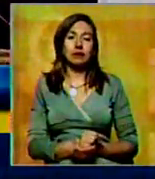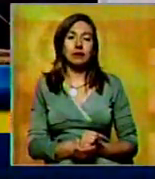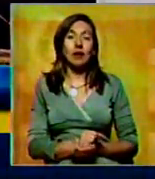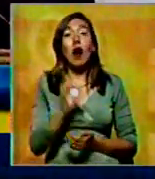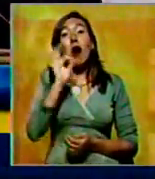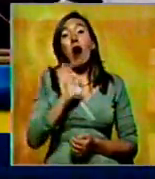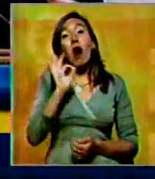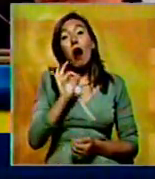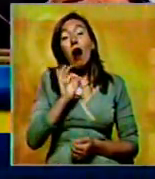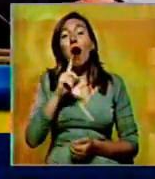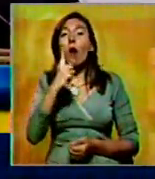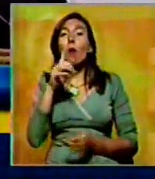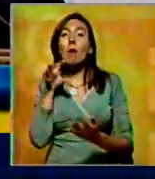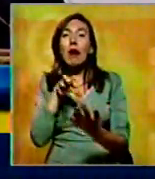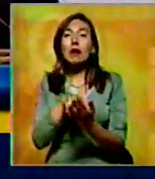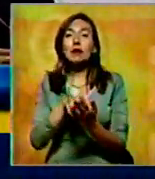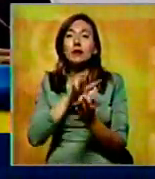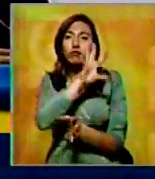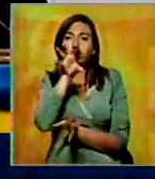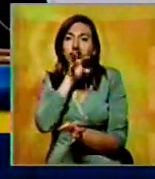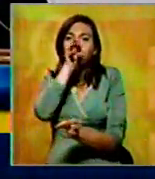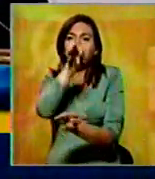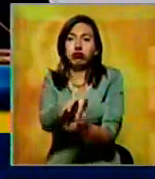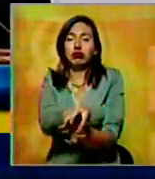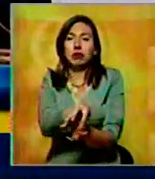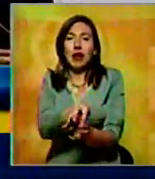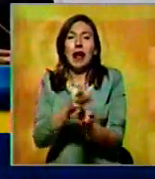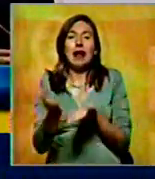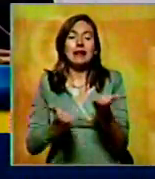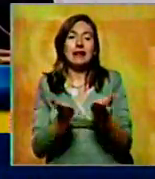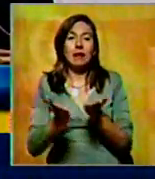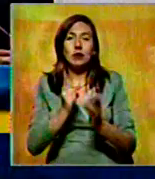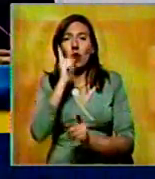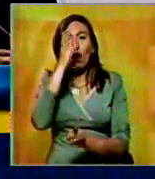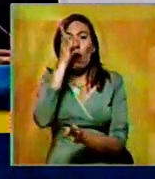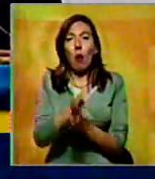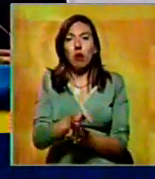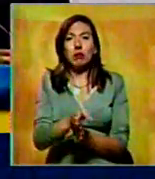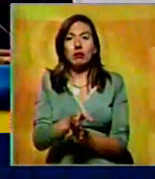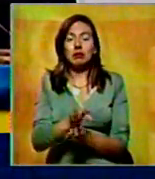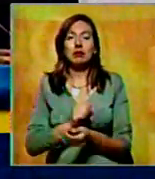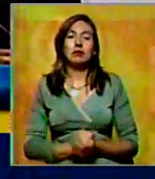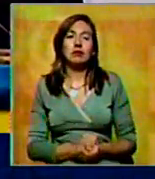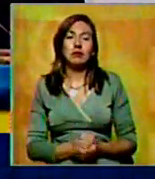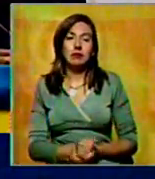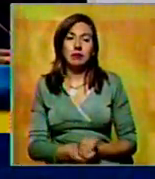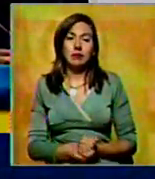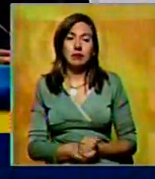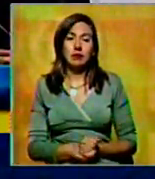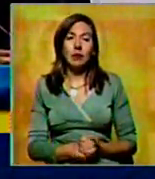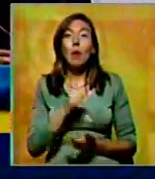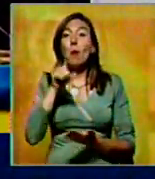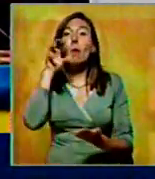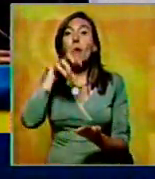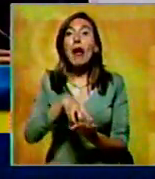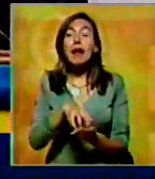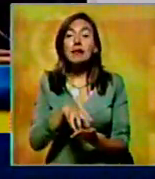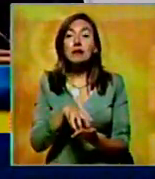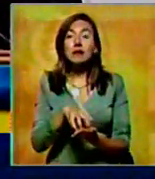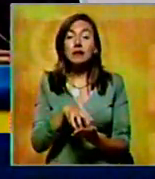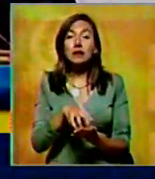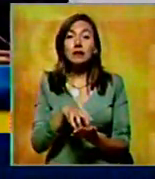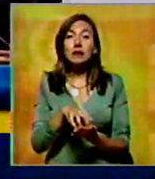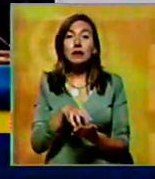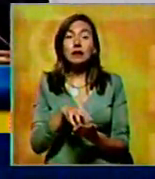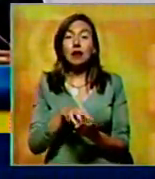que pone todo el poder al servicio de una parte de él, un país signado por